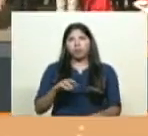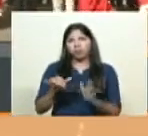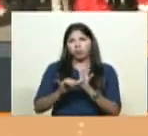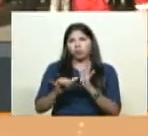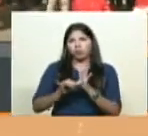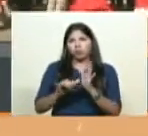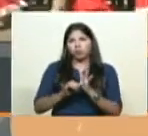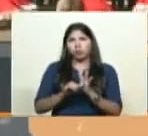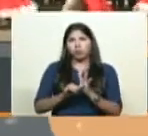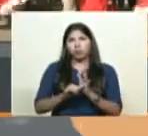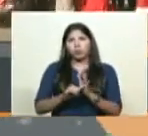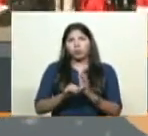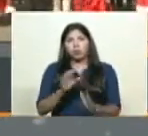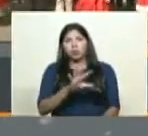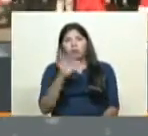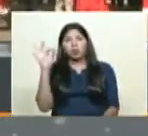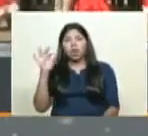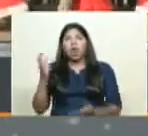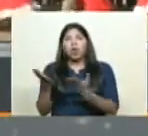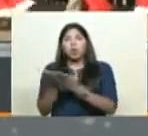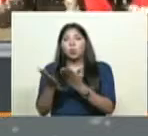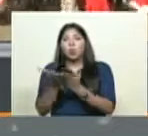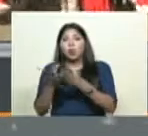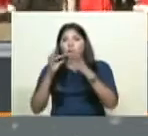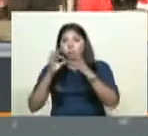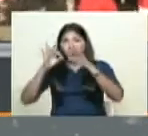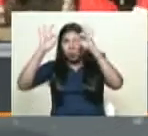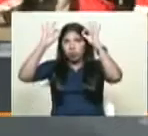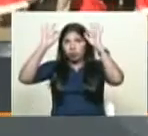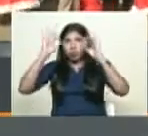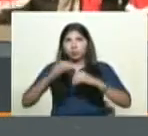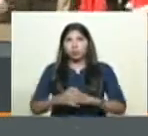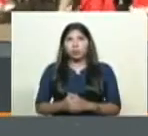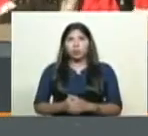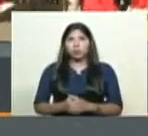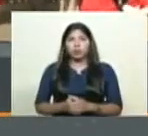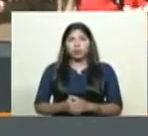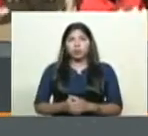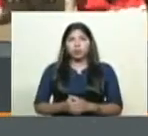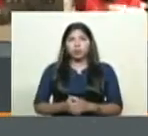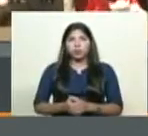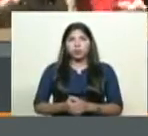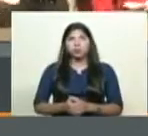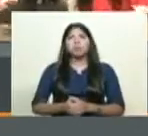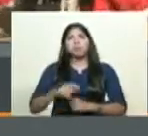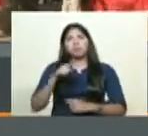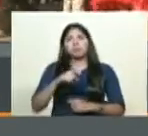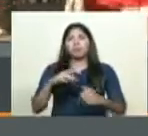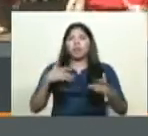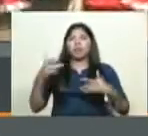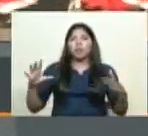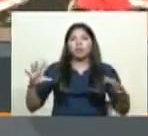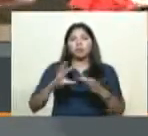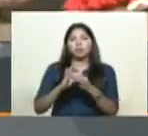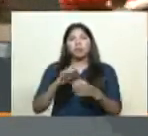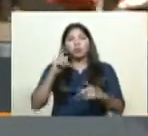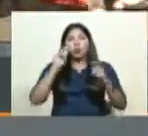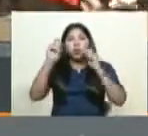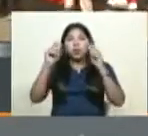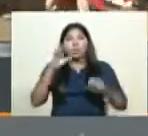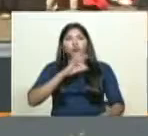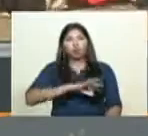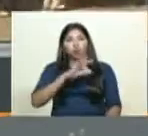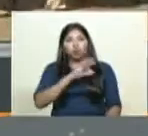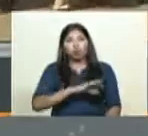el Colegio Bolivariano Simón Rodríguez. Es una de las actividades de turismo social que está enmarcada en